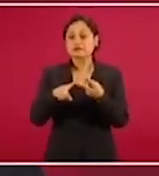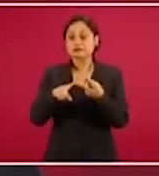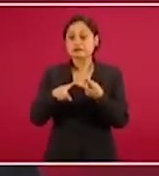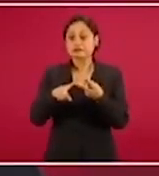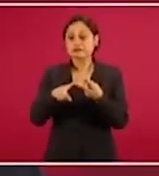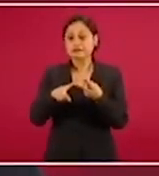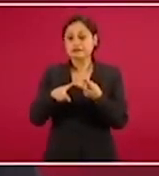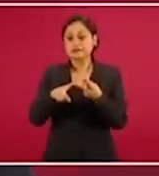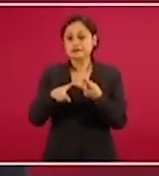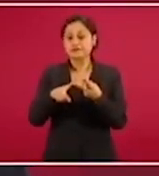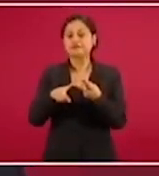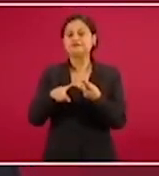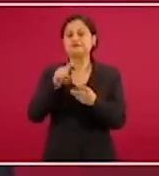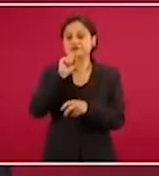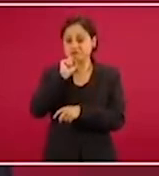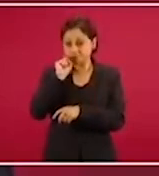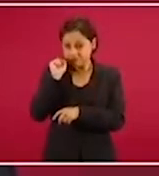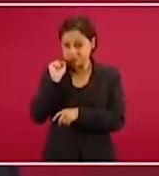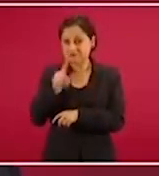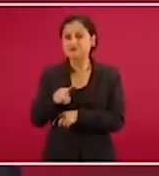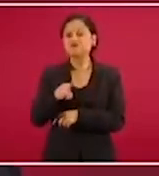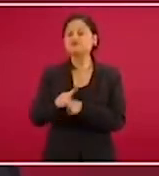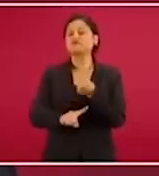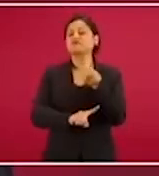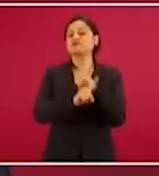por una declaración,